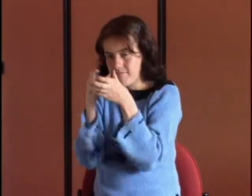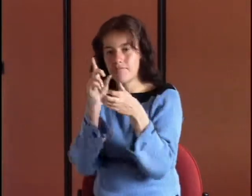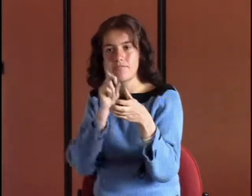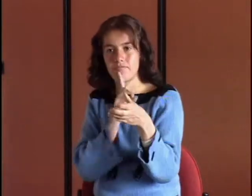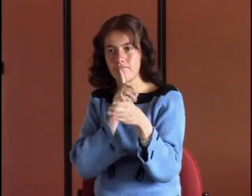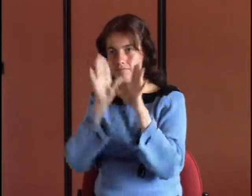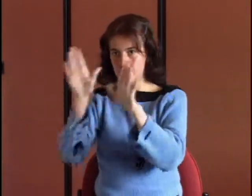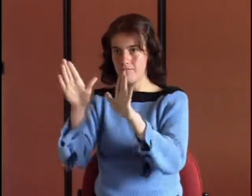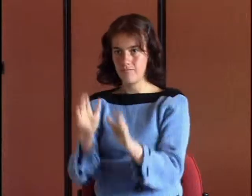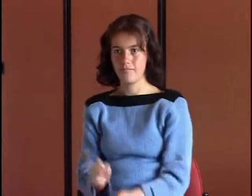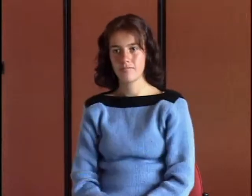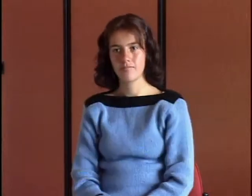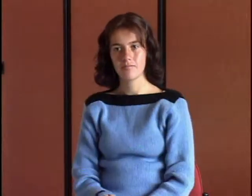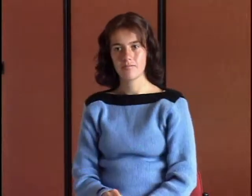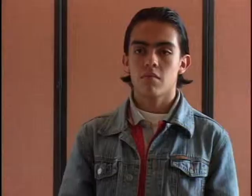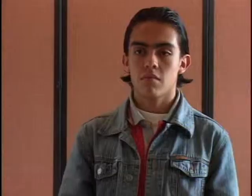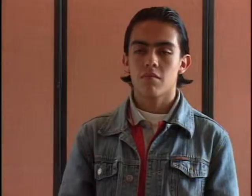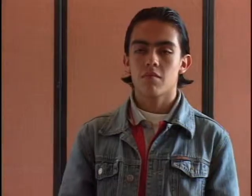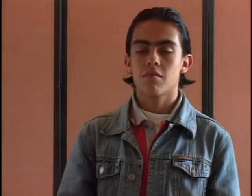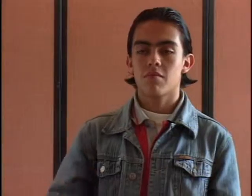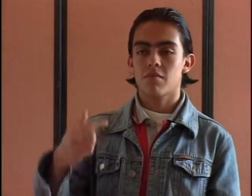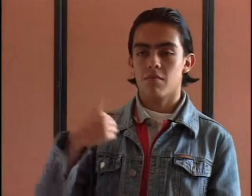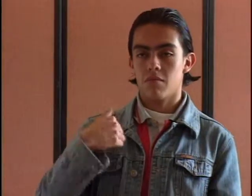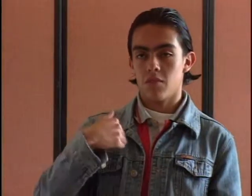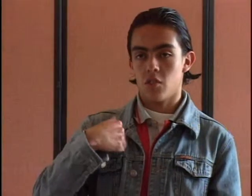con la propuesta bilingüe.